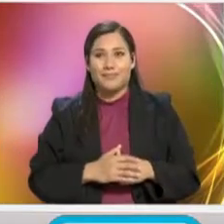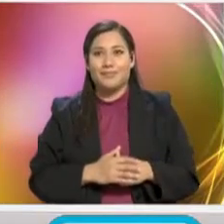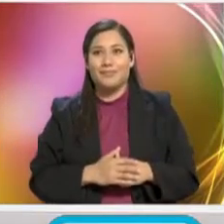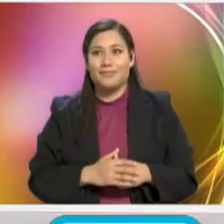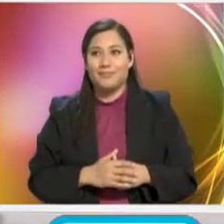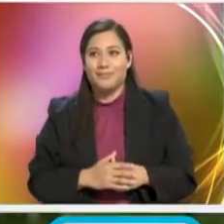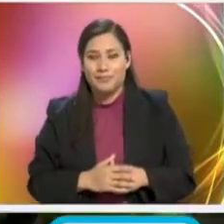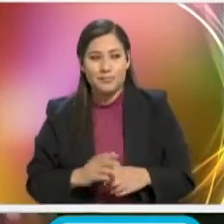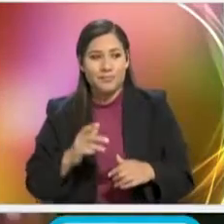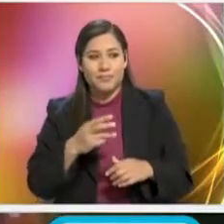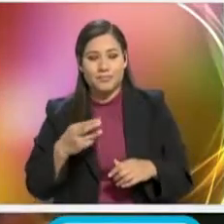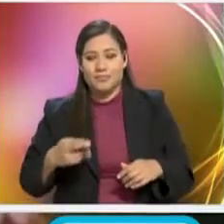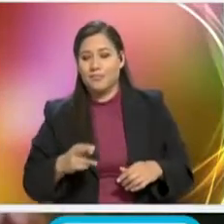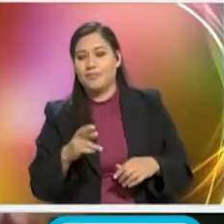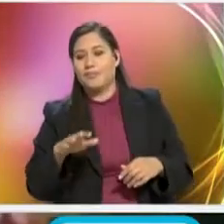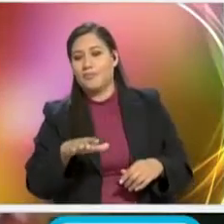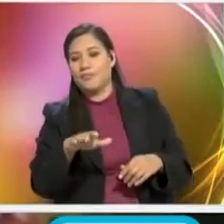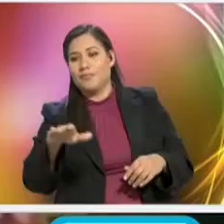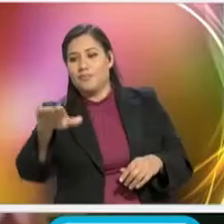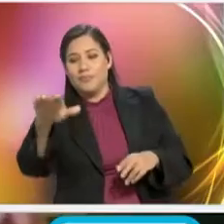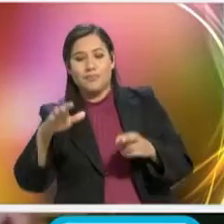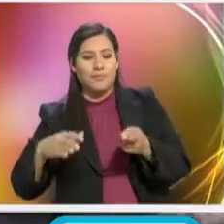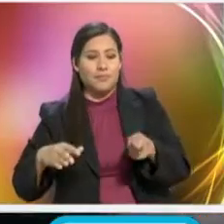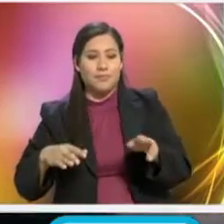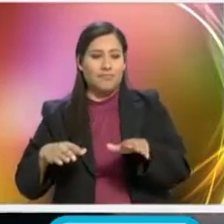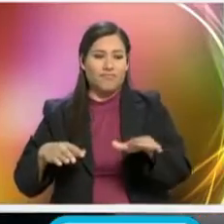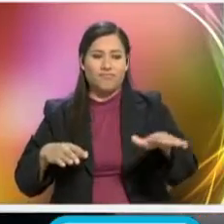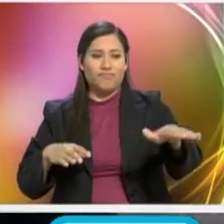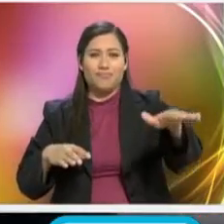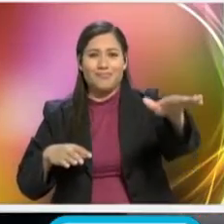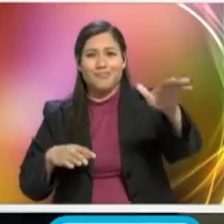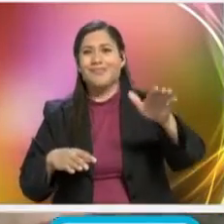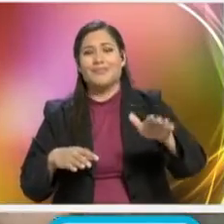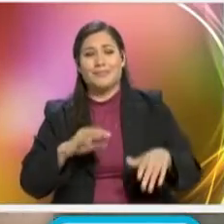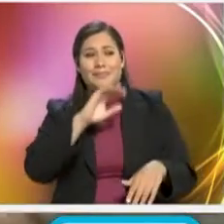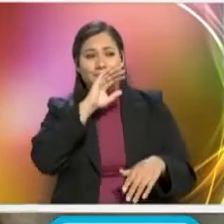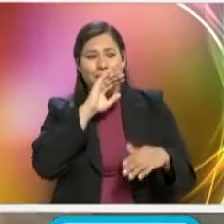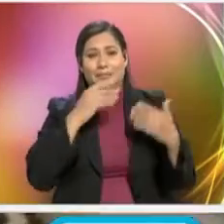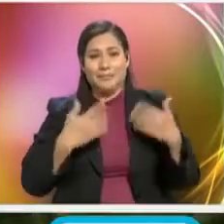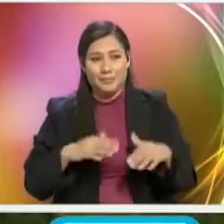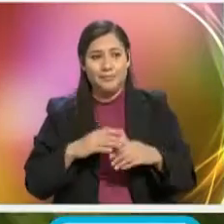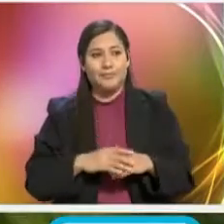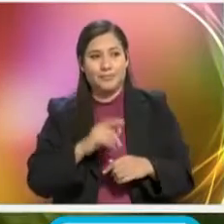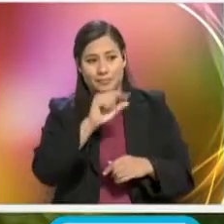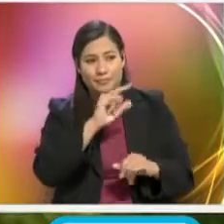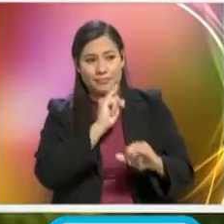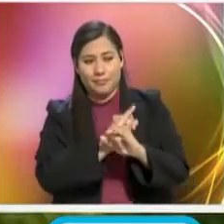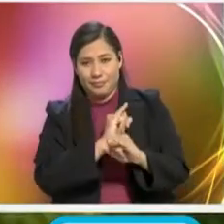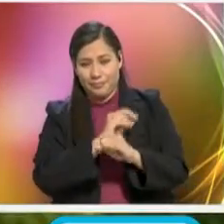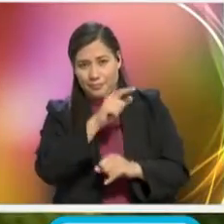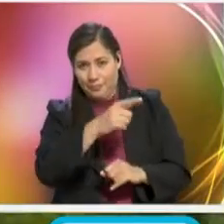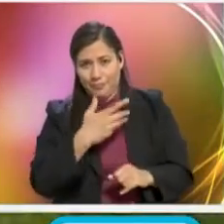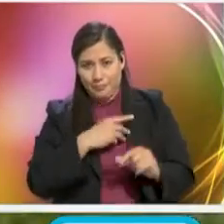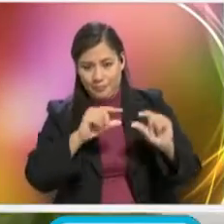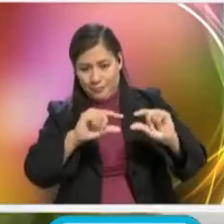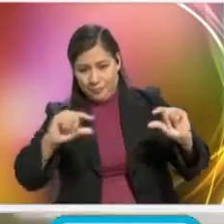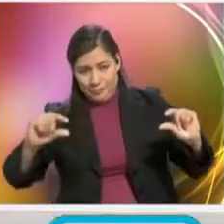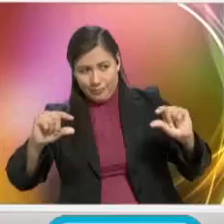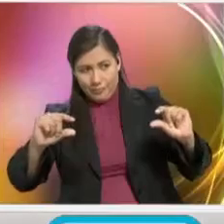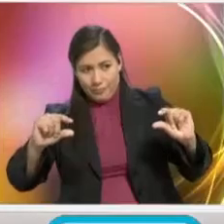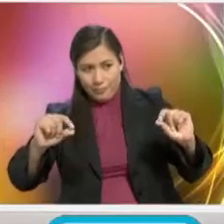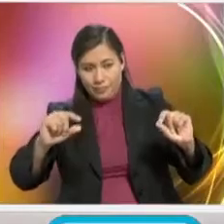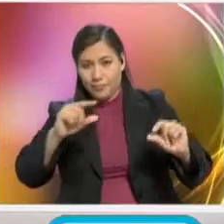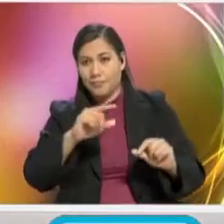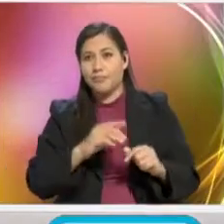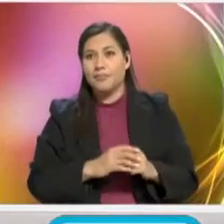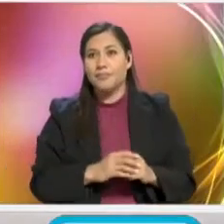bueno, varios ríos nutren, digamos, un torrente verdaderamente increíble. En el sitio que estamos poniendo en pantalla, justo, bueno, nos damos cuenta que con